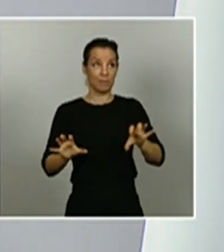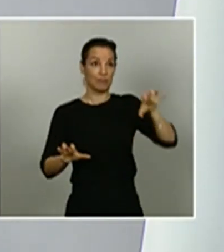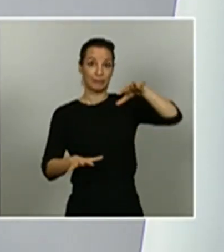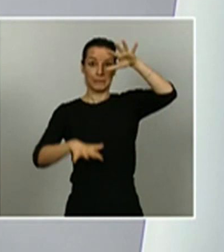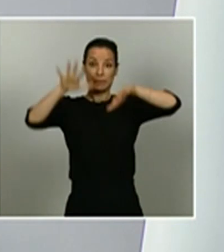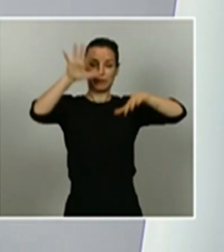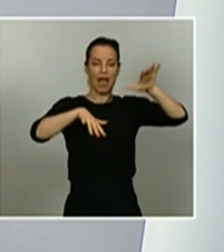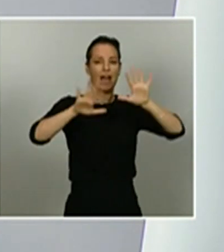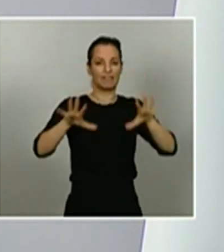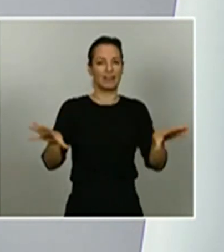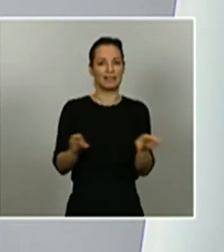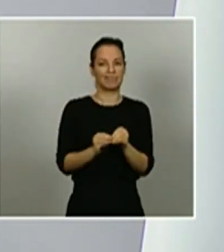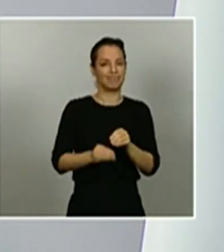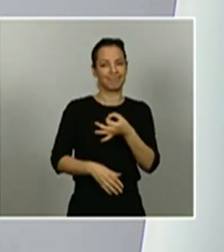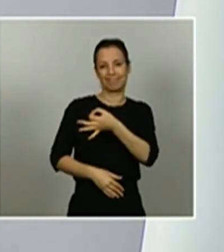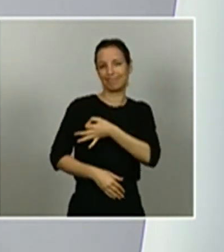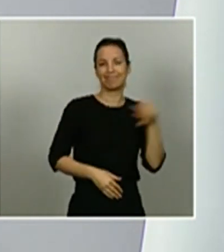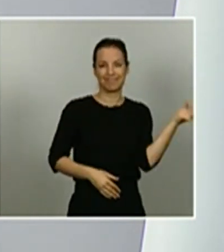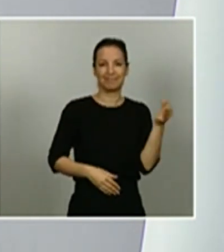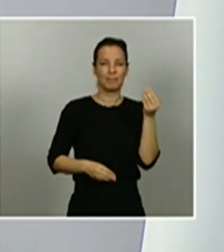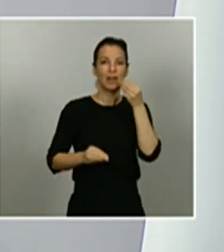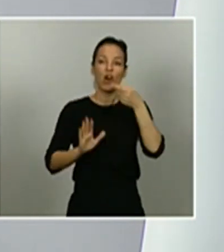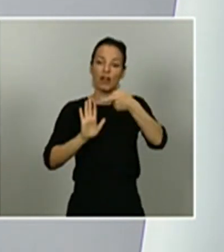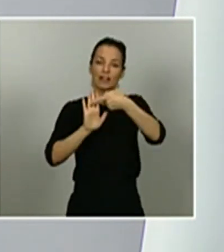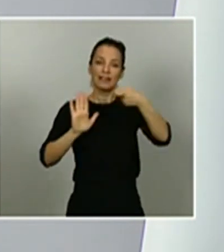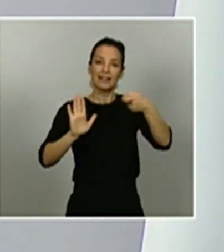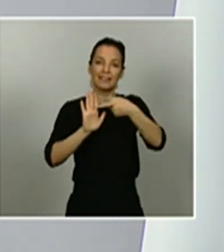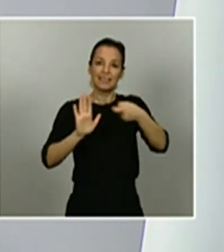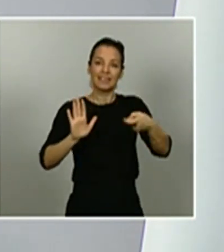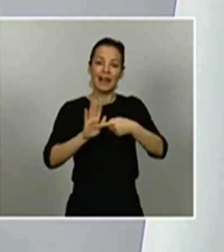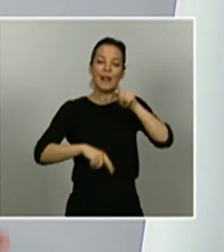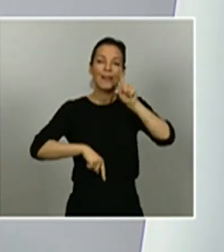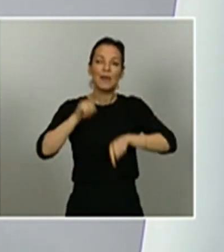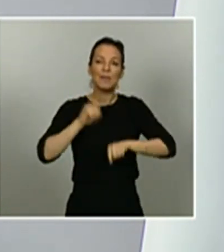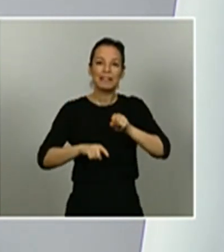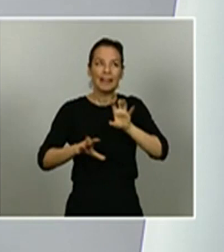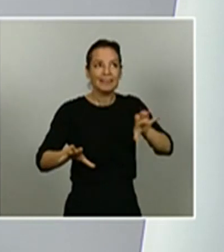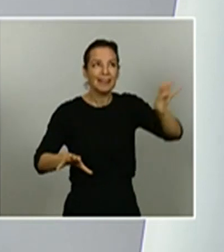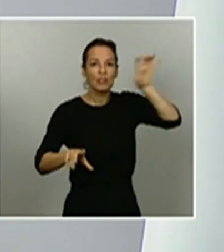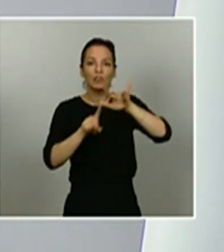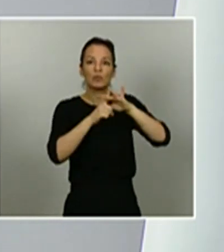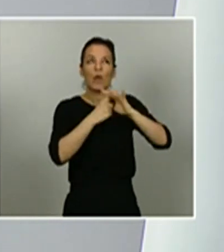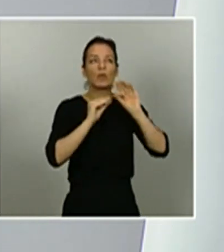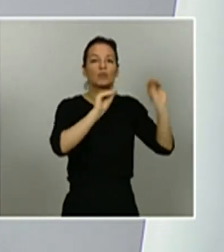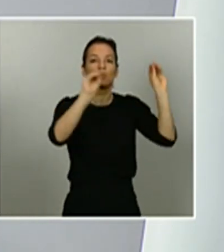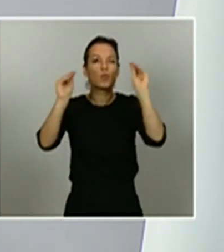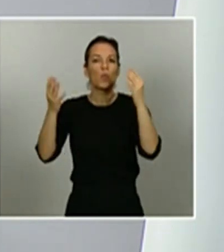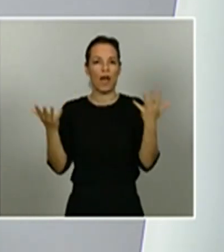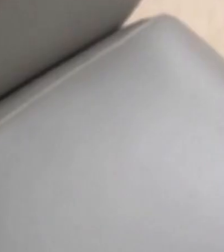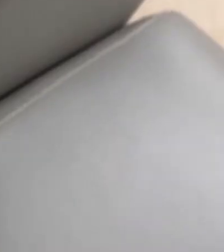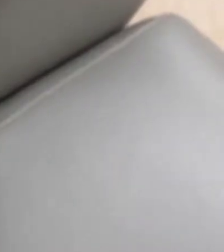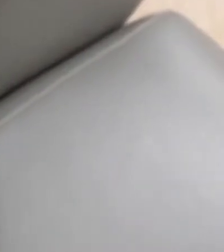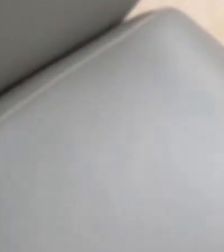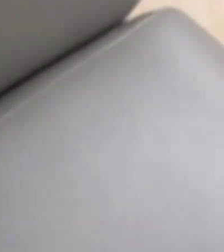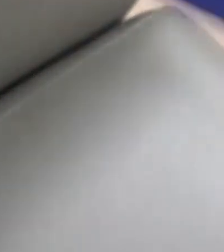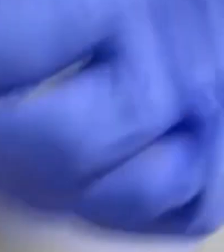plantear una desescalada simétrica, adaptada a realidad epidemiológica de cada territorio.